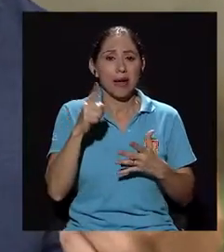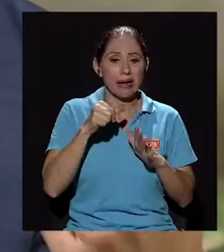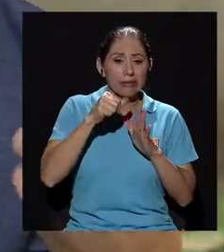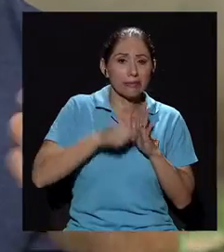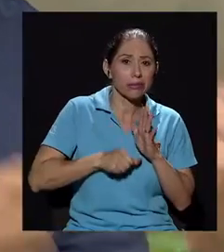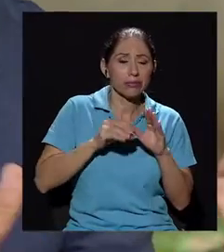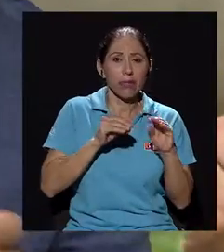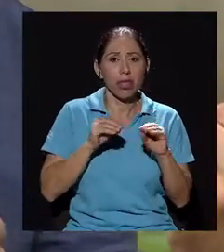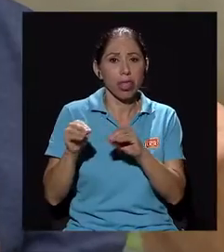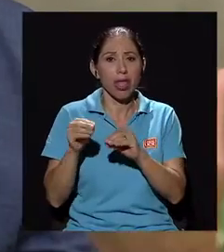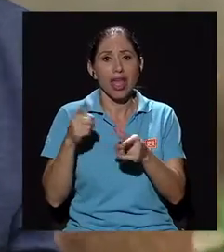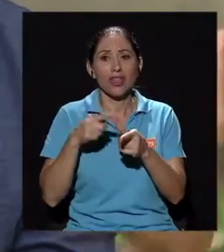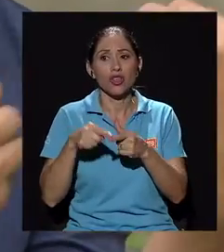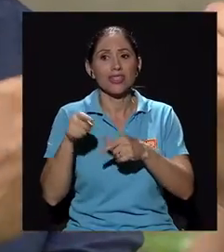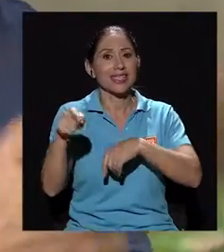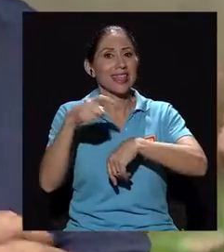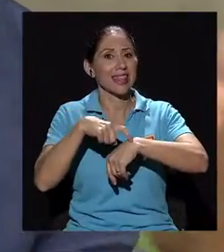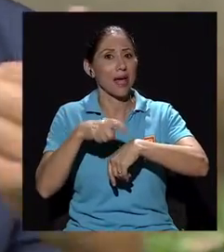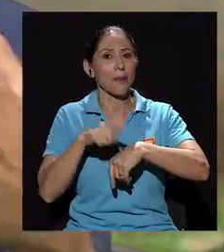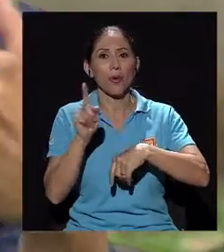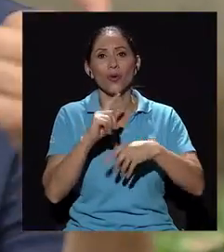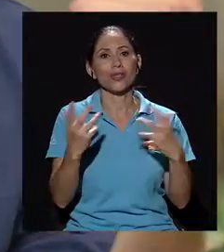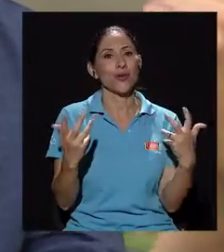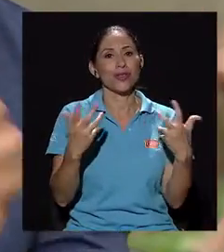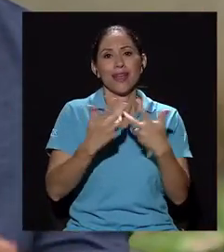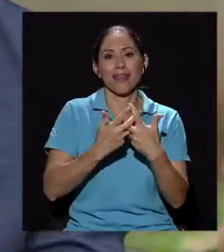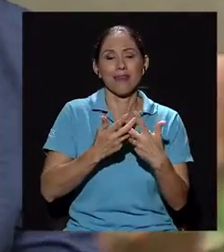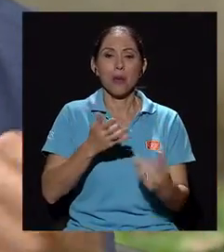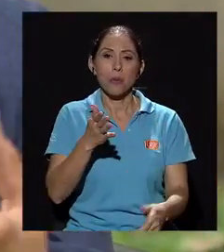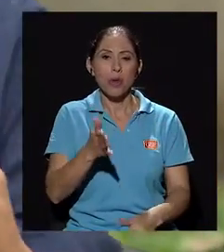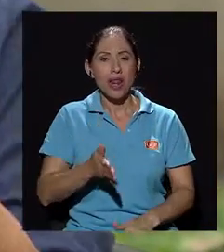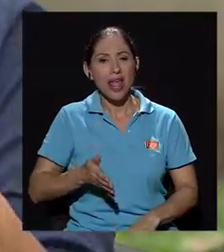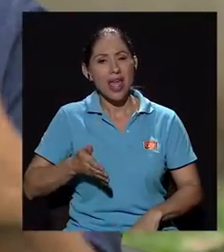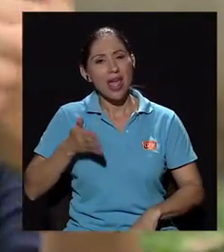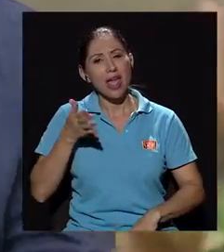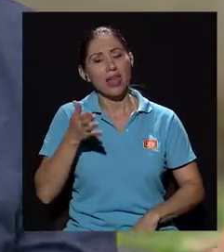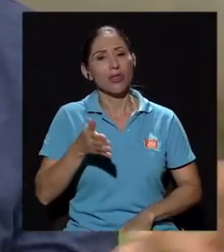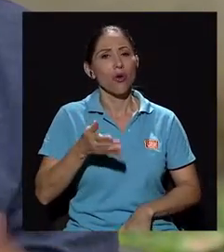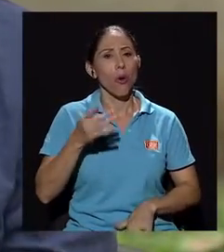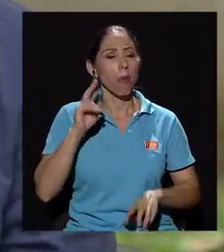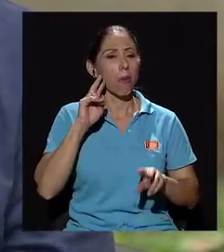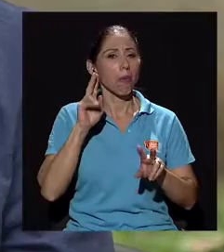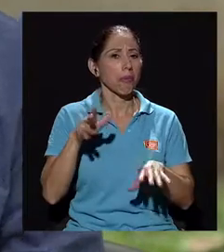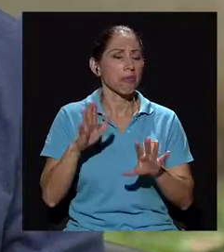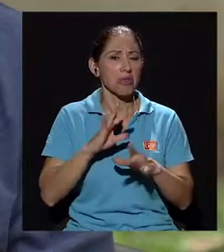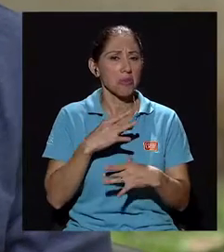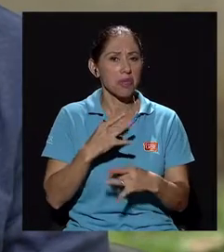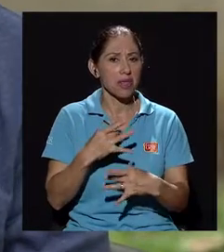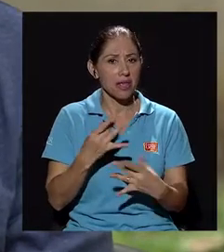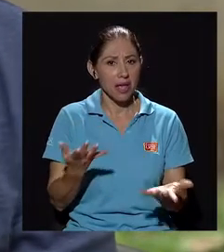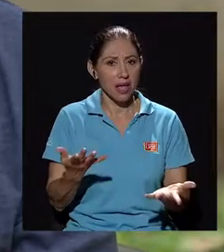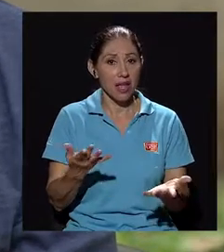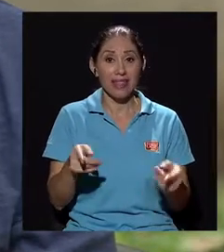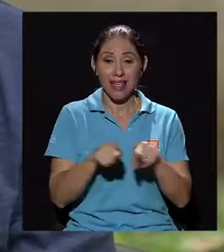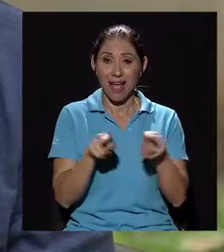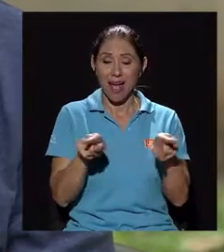entonces ese tiempo no es compatible, va muy lento, va muy desinteresado. Igual, ¿verdad?, ahí tenemos